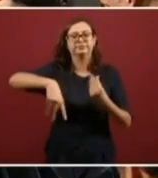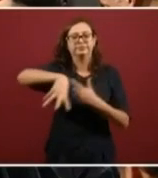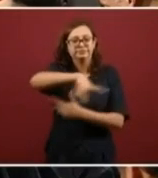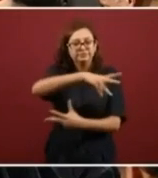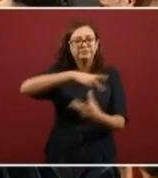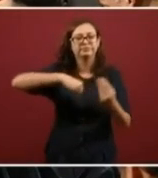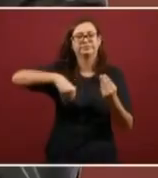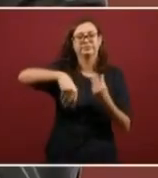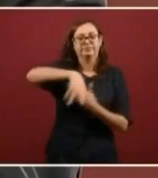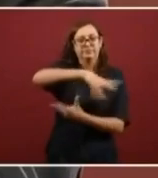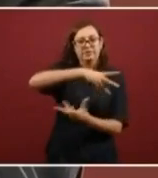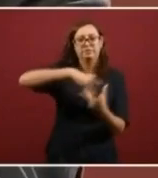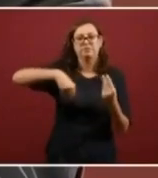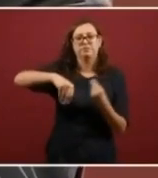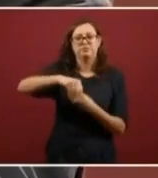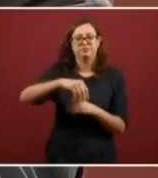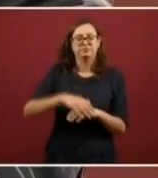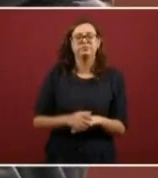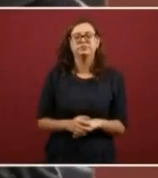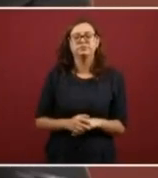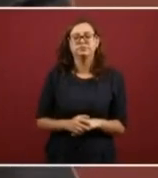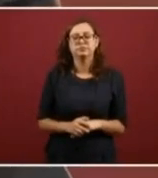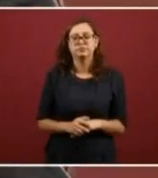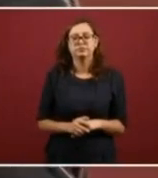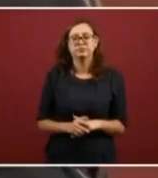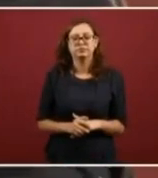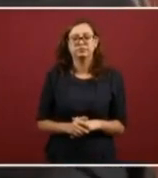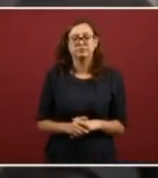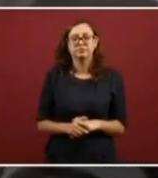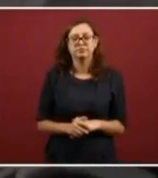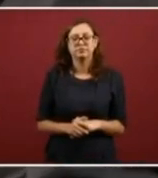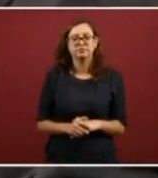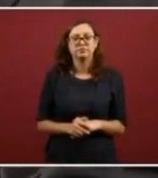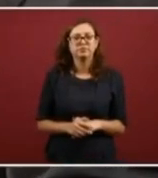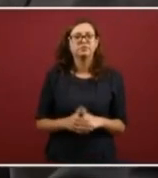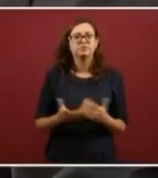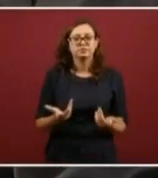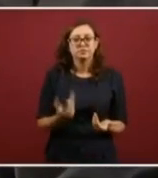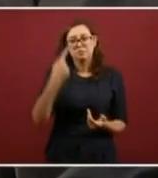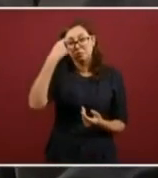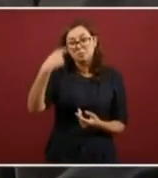lo que se va a invertir en estos 3 años para sembrar el petróleo.